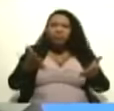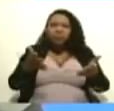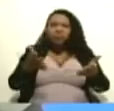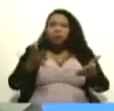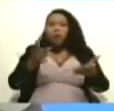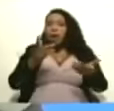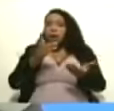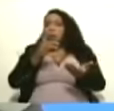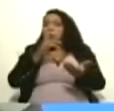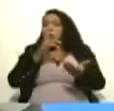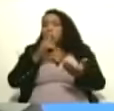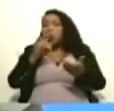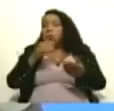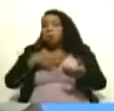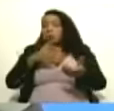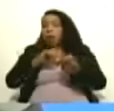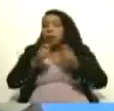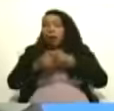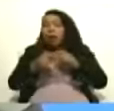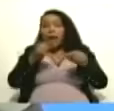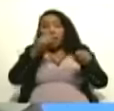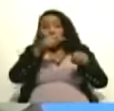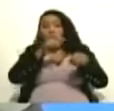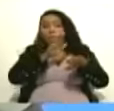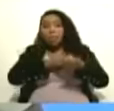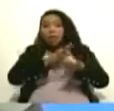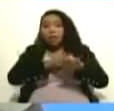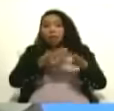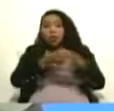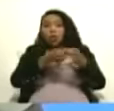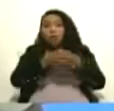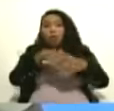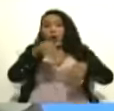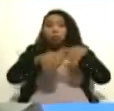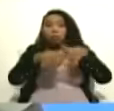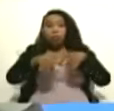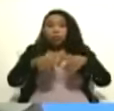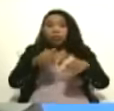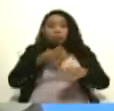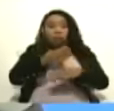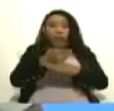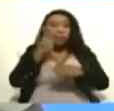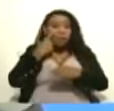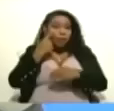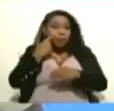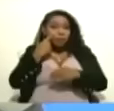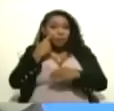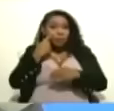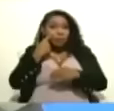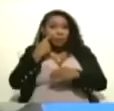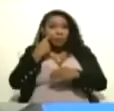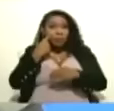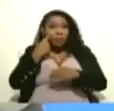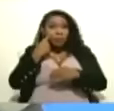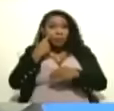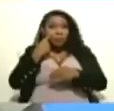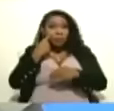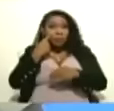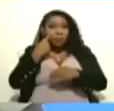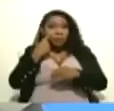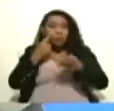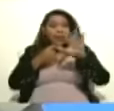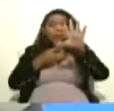Irreversible cuando eso ocurre los organismos electorales bajan y dicen Mira eh con el